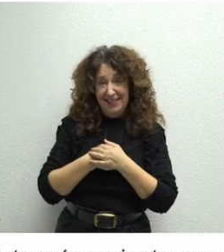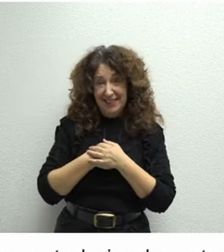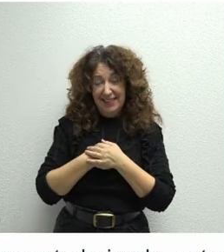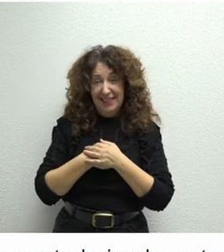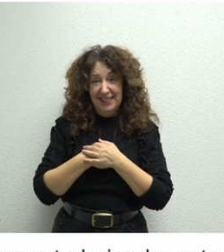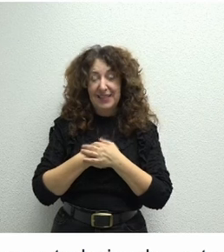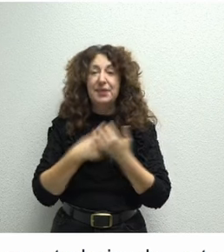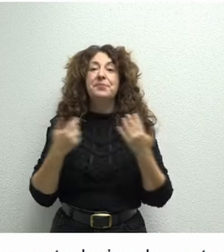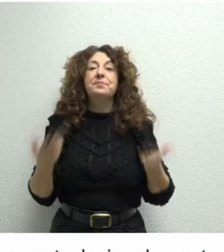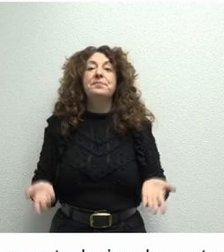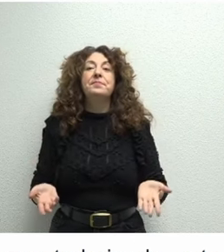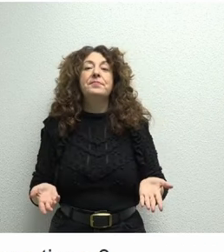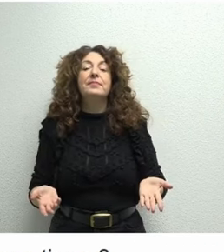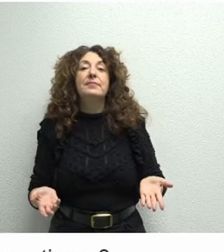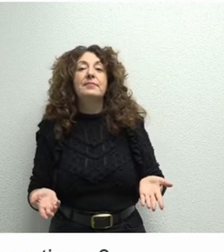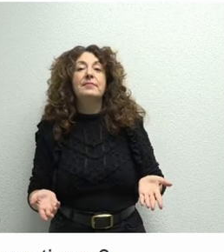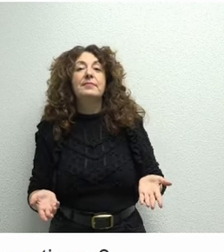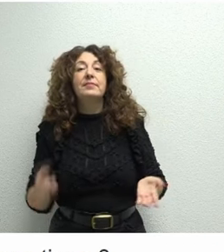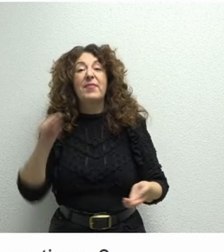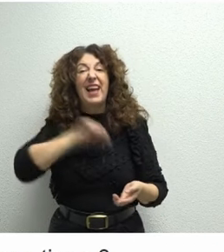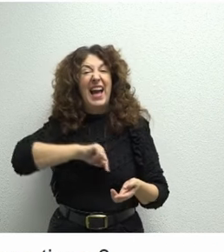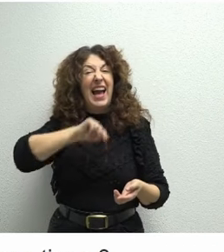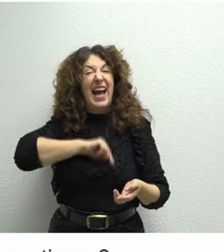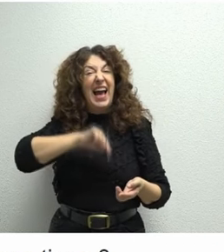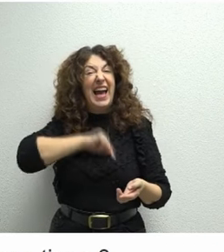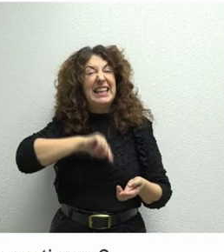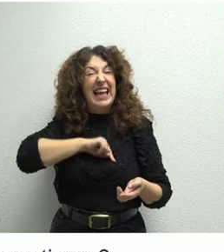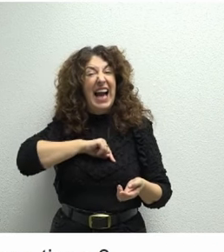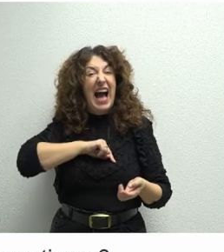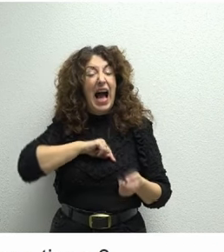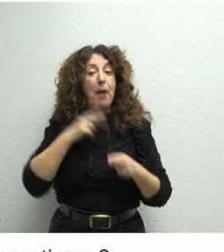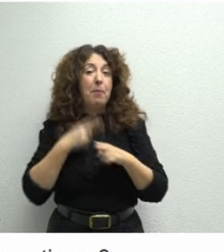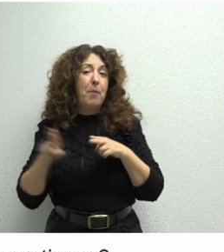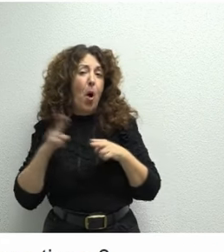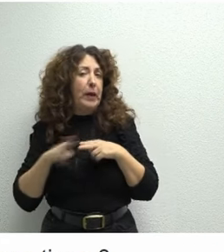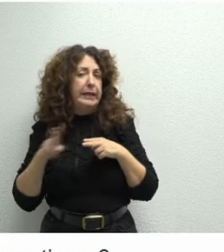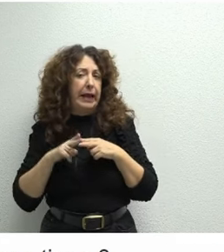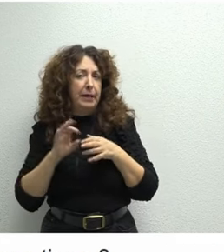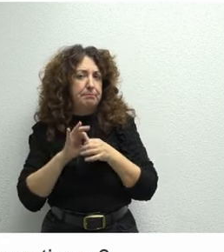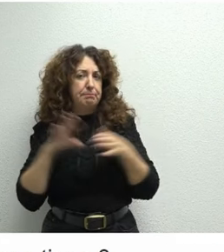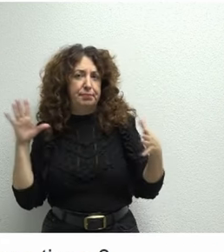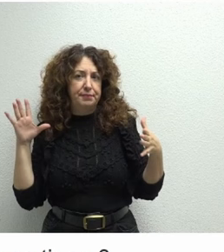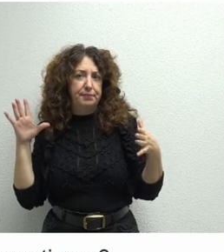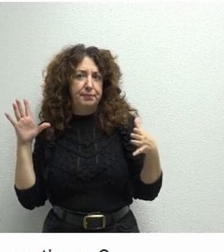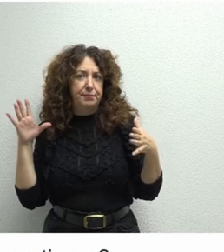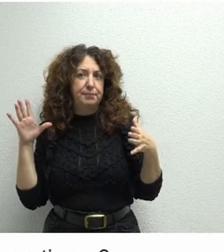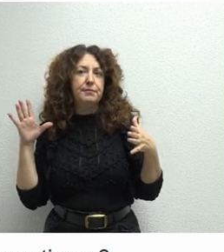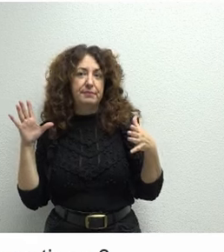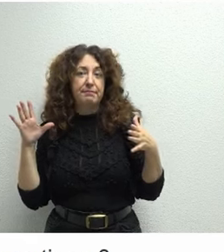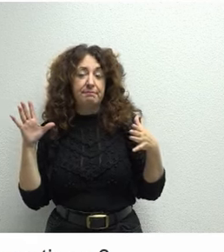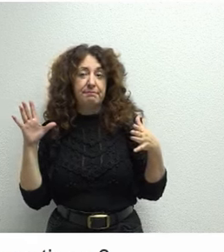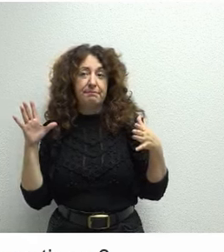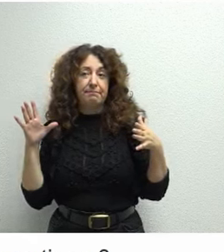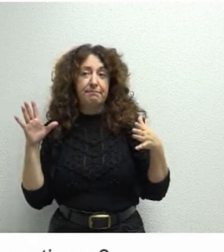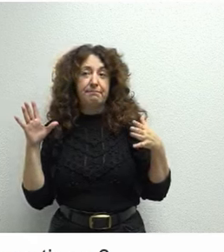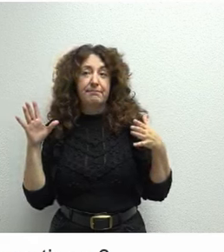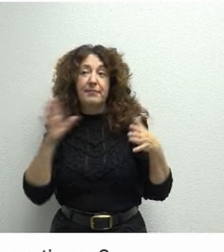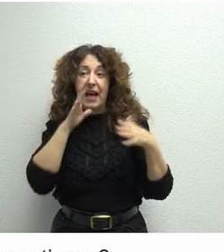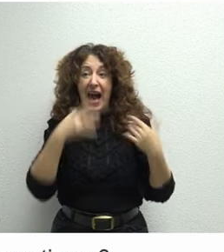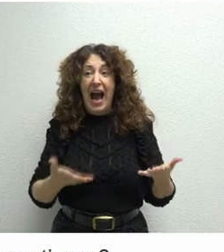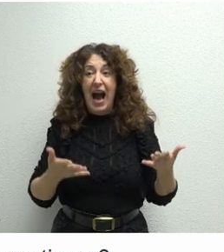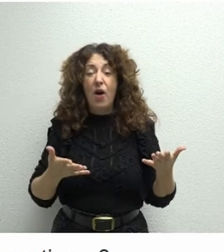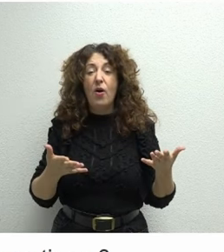la la la ética se ha alejado de la política bueno eh Ahora